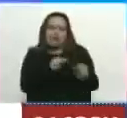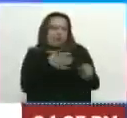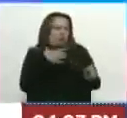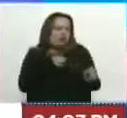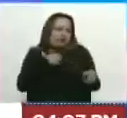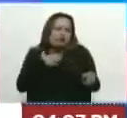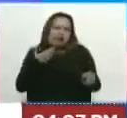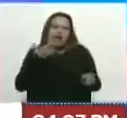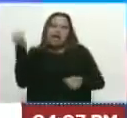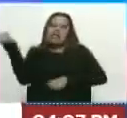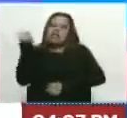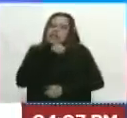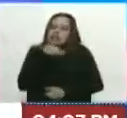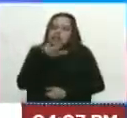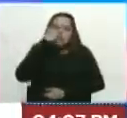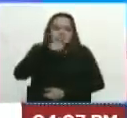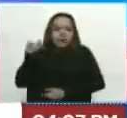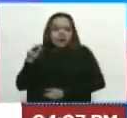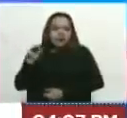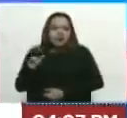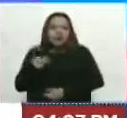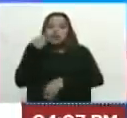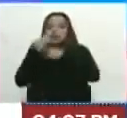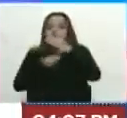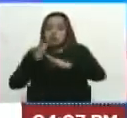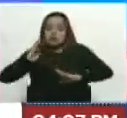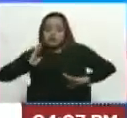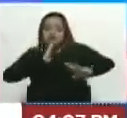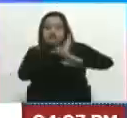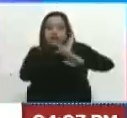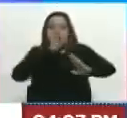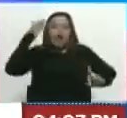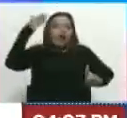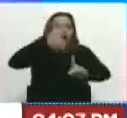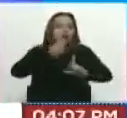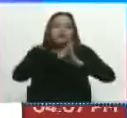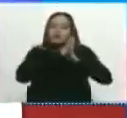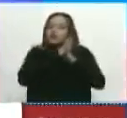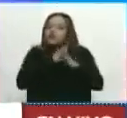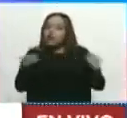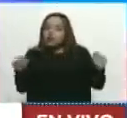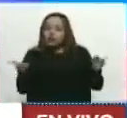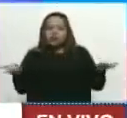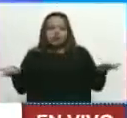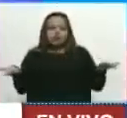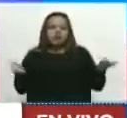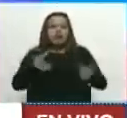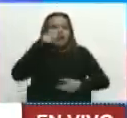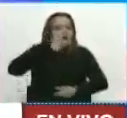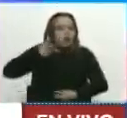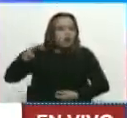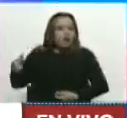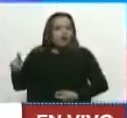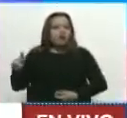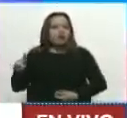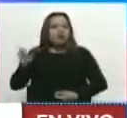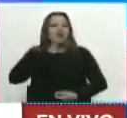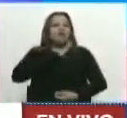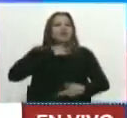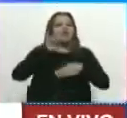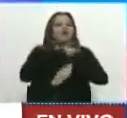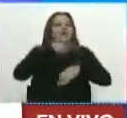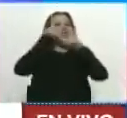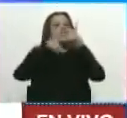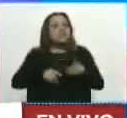criminal, se ha instalado en contra de todos los pueblos con sus gobiernos que han